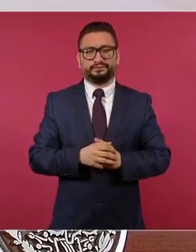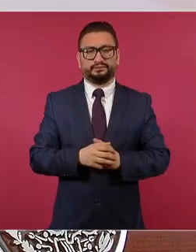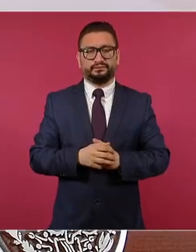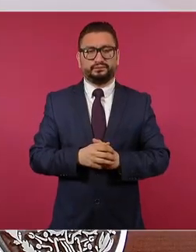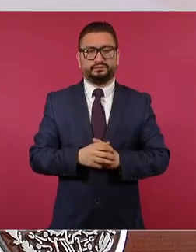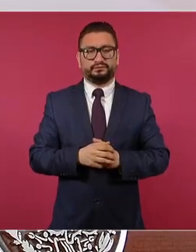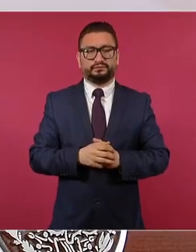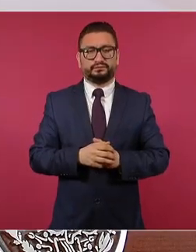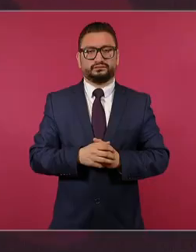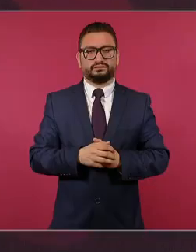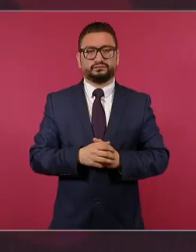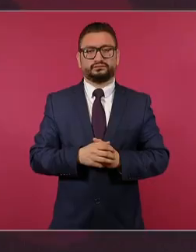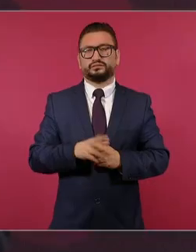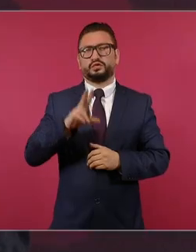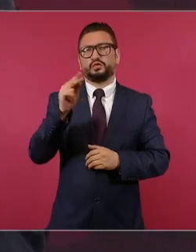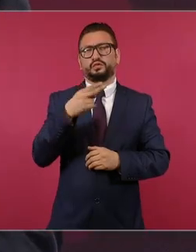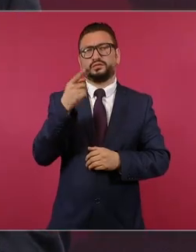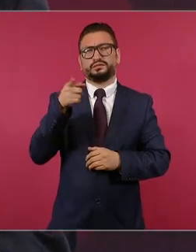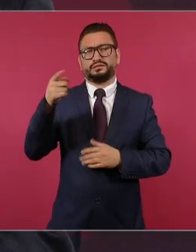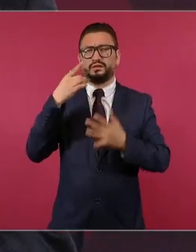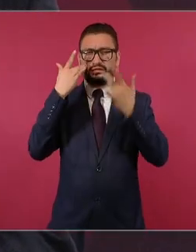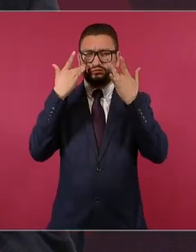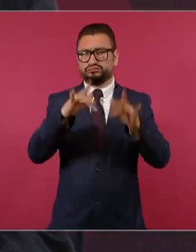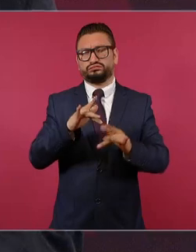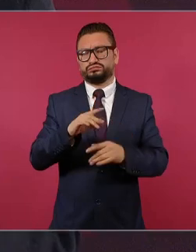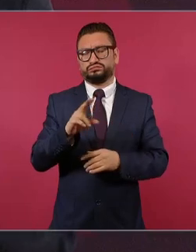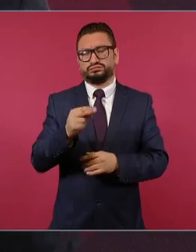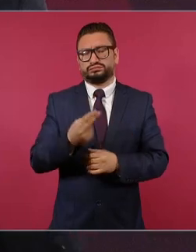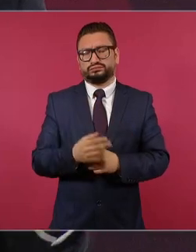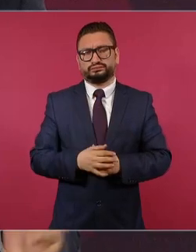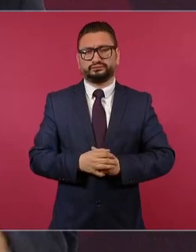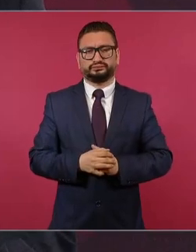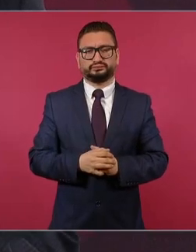No hace falta que renuncie. Y